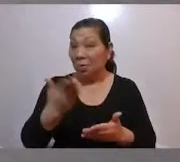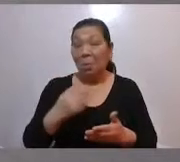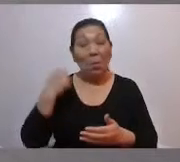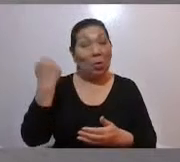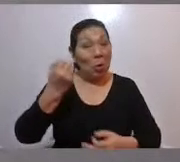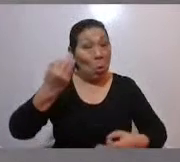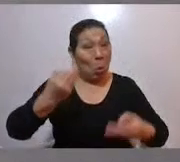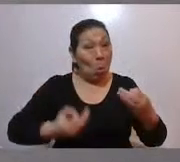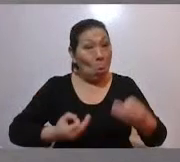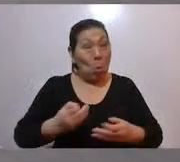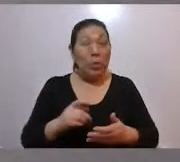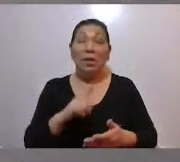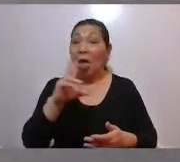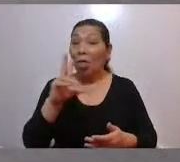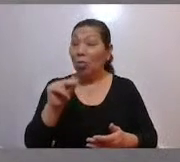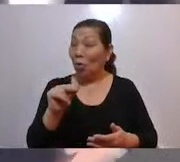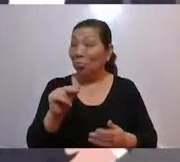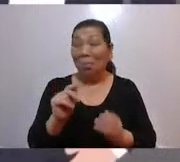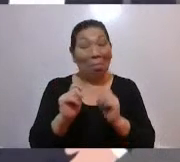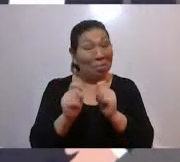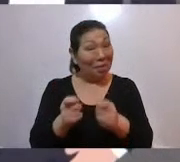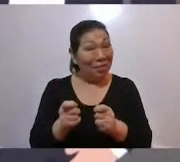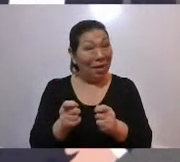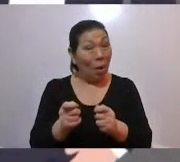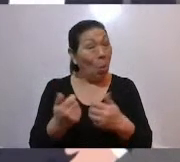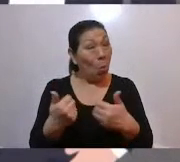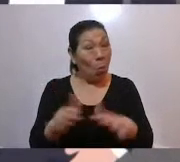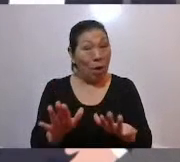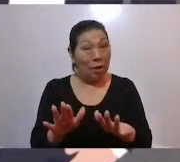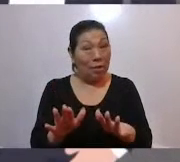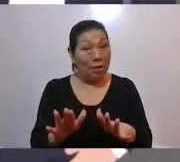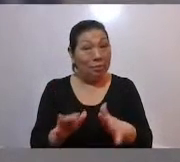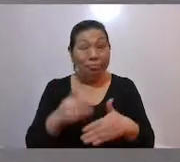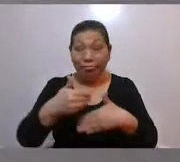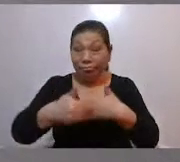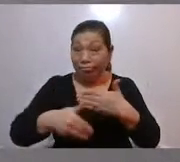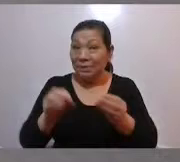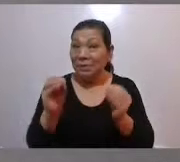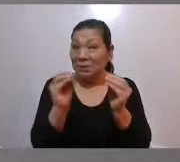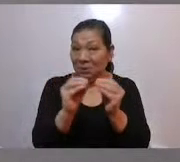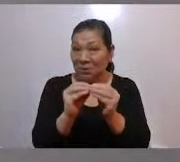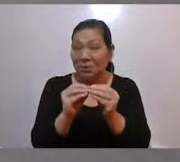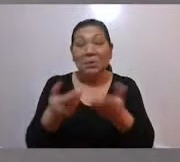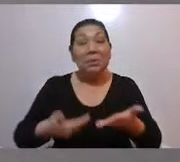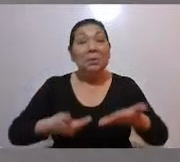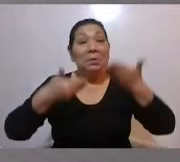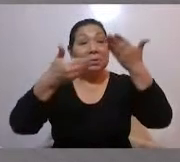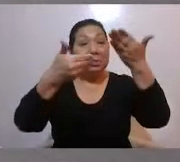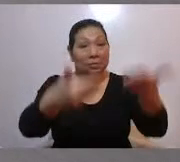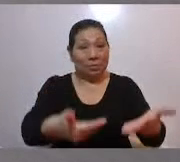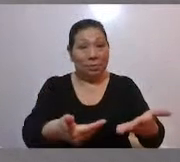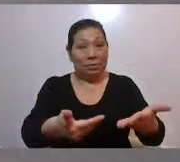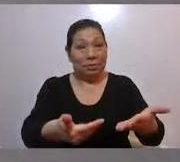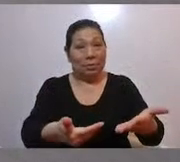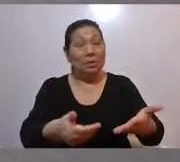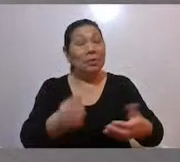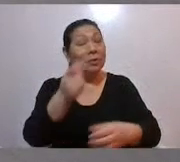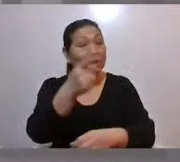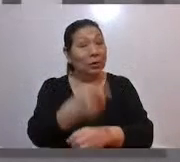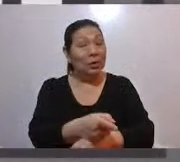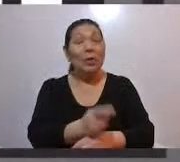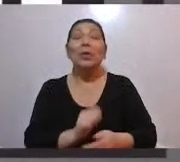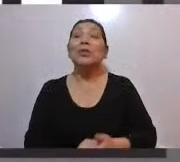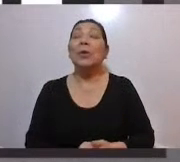Si consideramos que el Poder Judicial en segunda instancia deniega la petición en cualquiera de estos procesos, podemos presentar un recurso